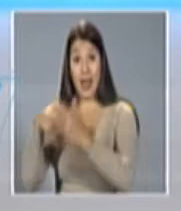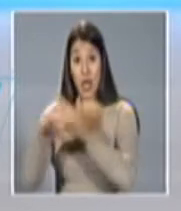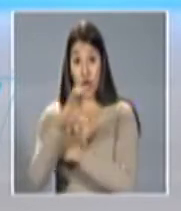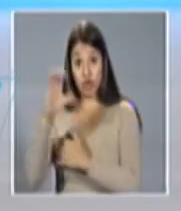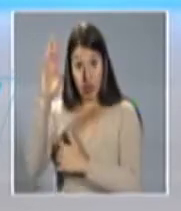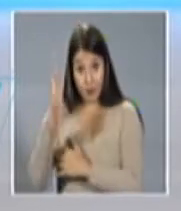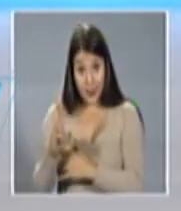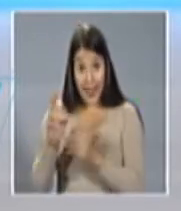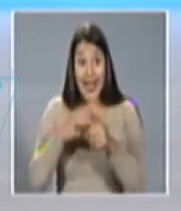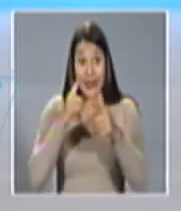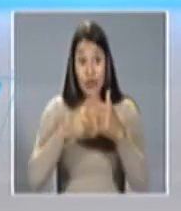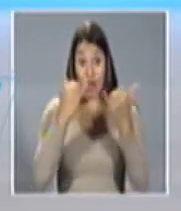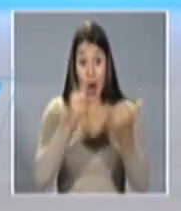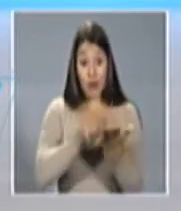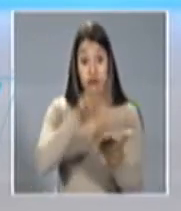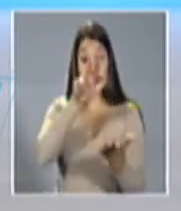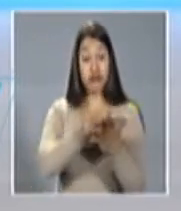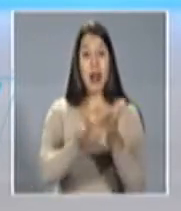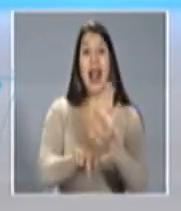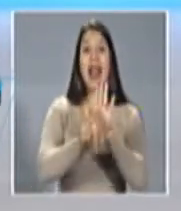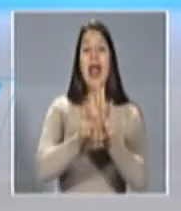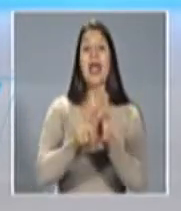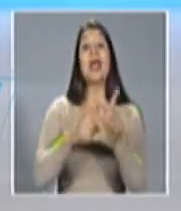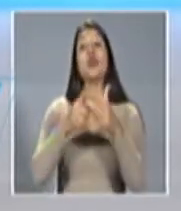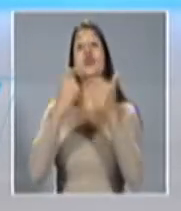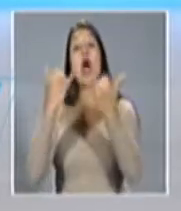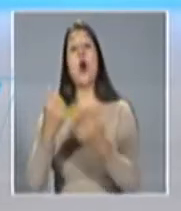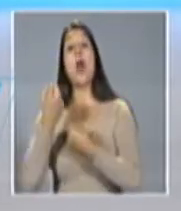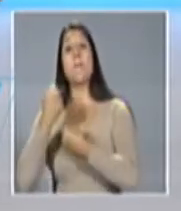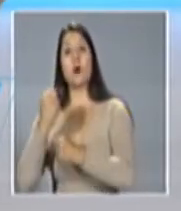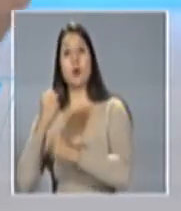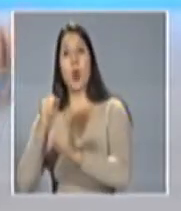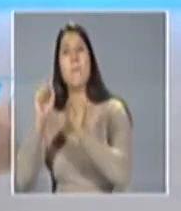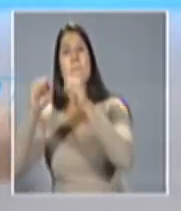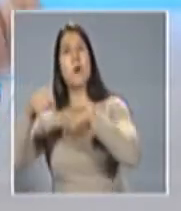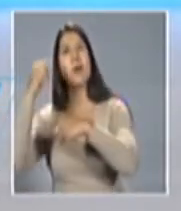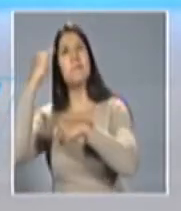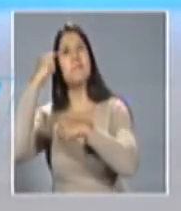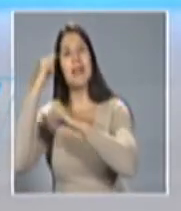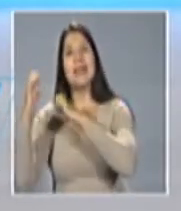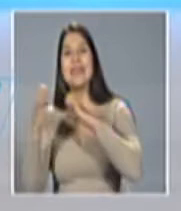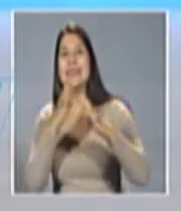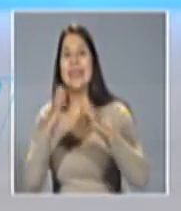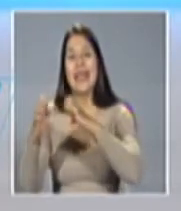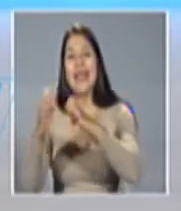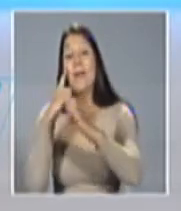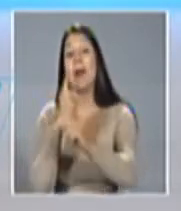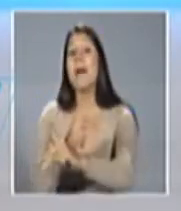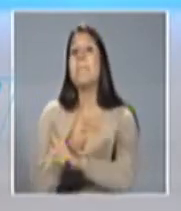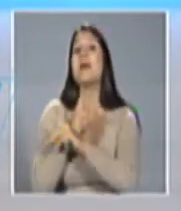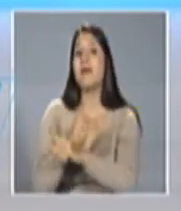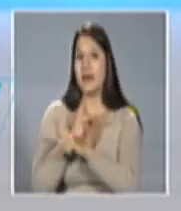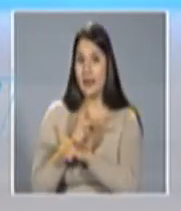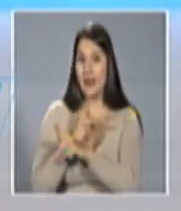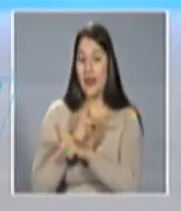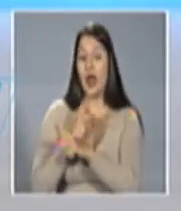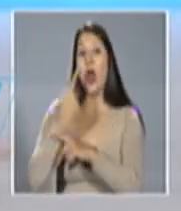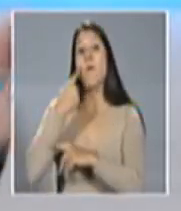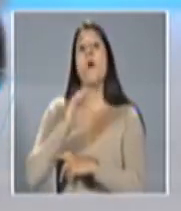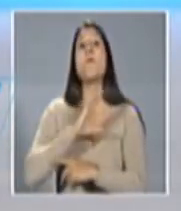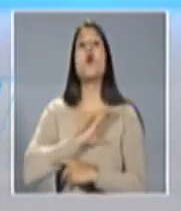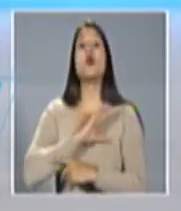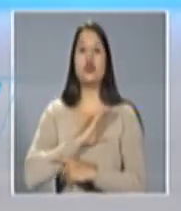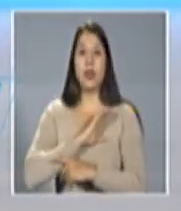81 municipalidades del país, resuelto el tema económico, podrían desarrollar estrategias preventivas más cercanas a los ciudadanos a través de las policías